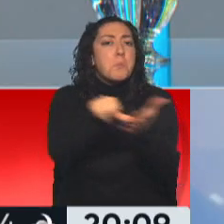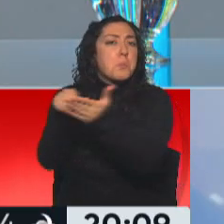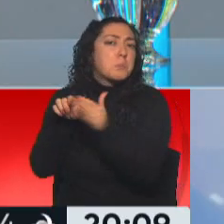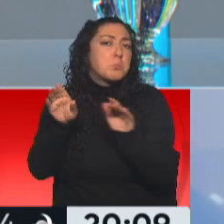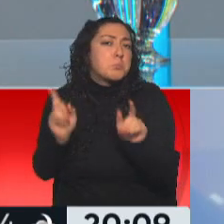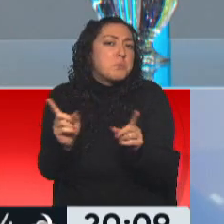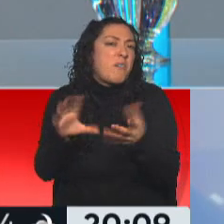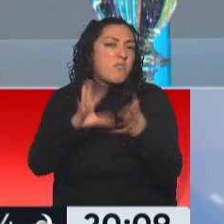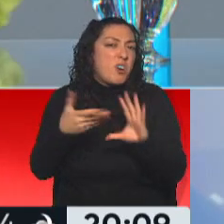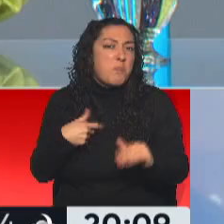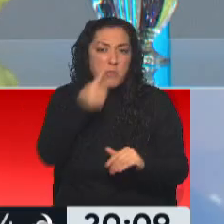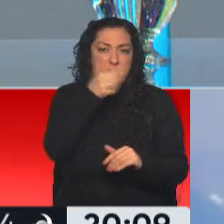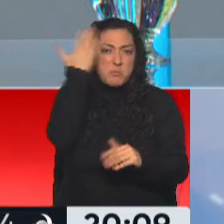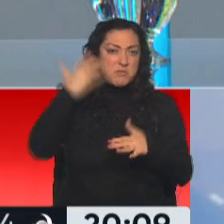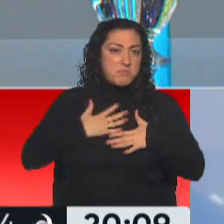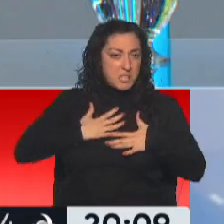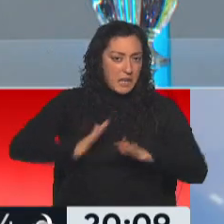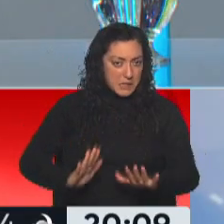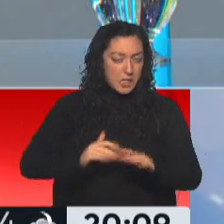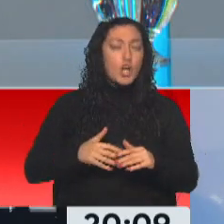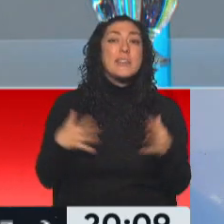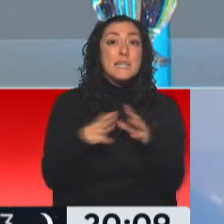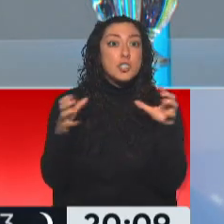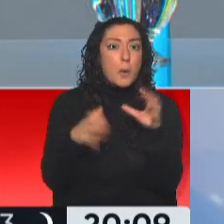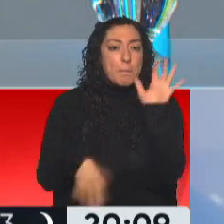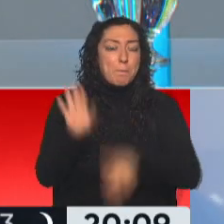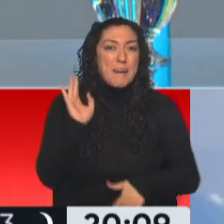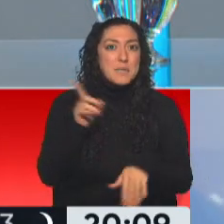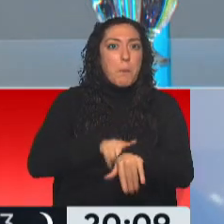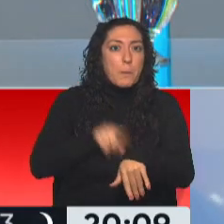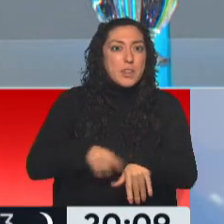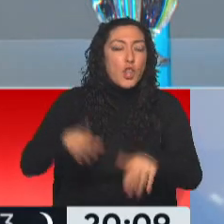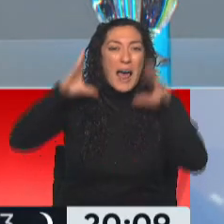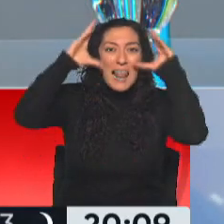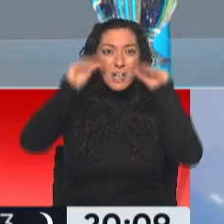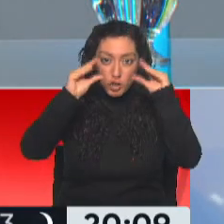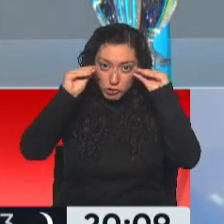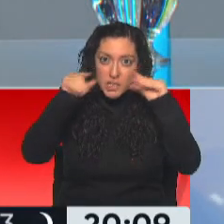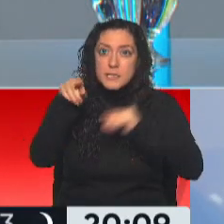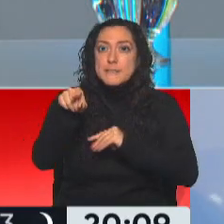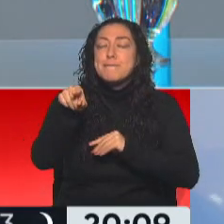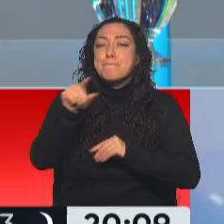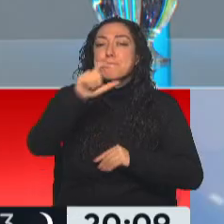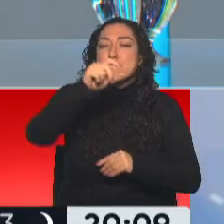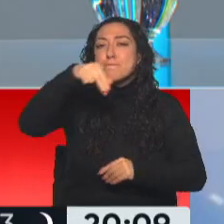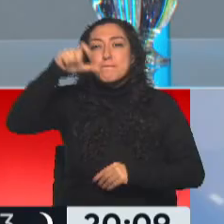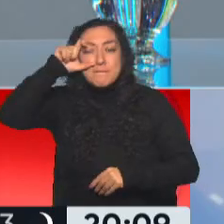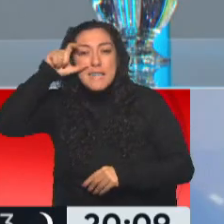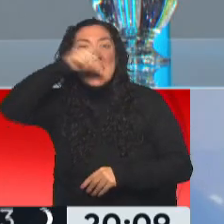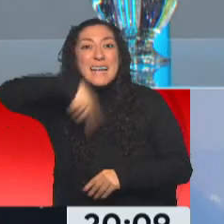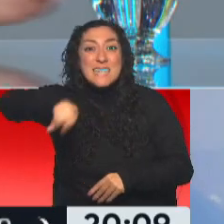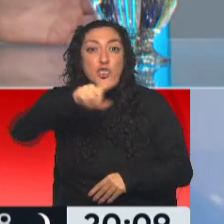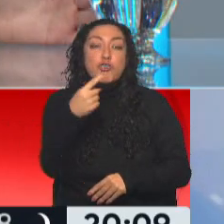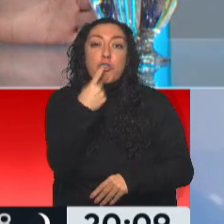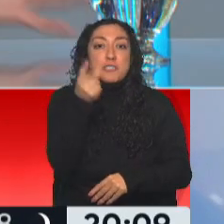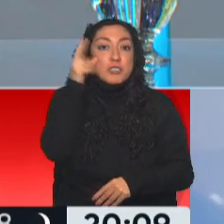el domingo. Sí. El tema empezó, y las horas de mucha tensión fue cuando se conoce ese domingo a la noche, que además el CNE anuncia que con